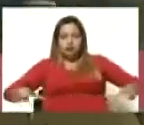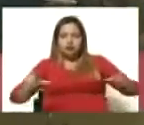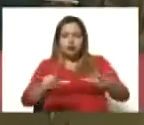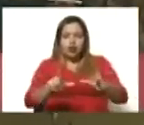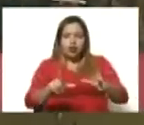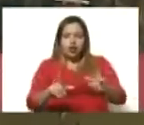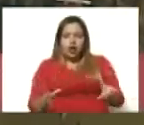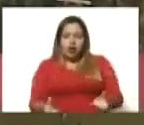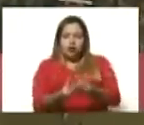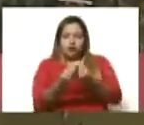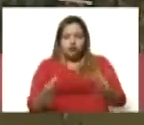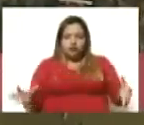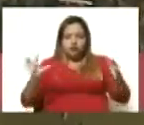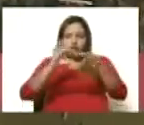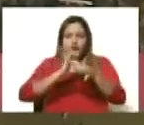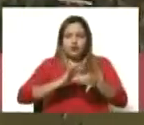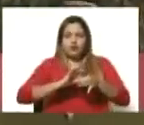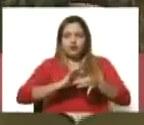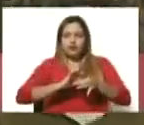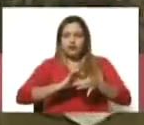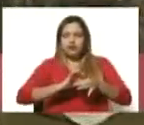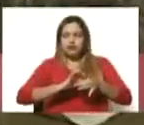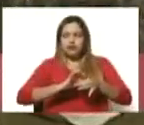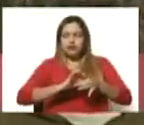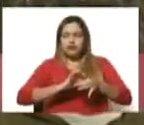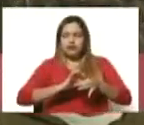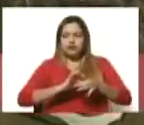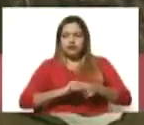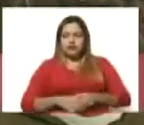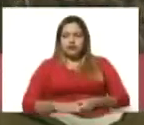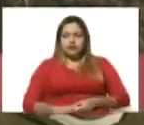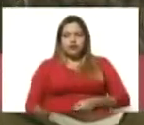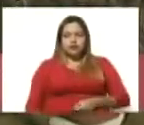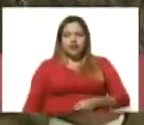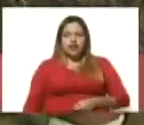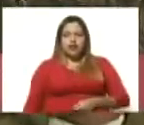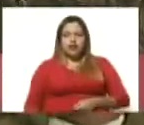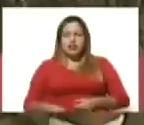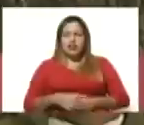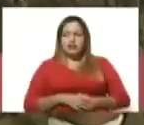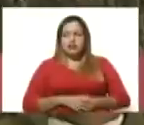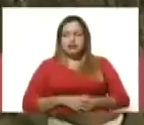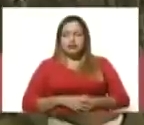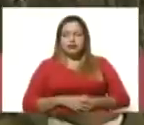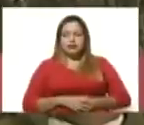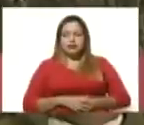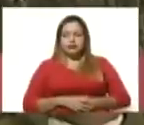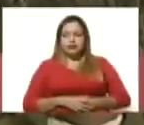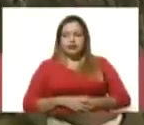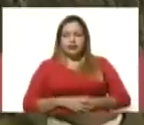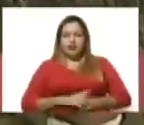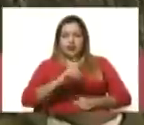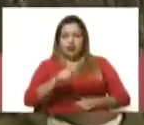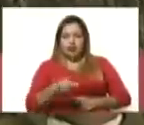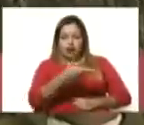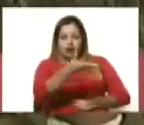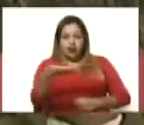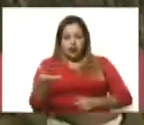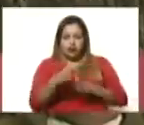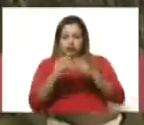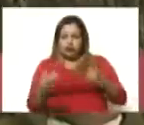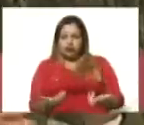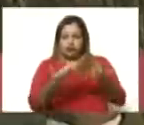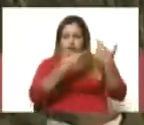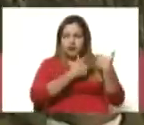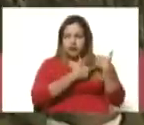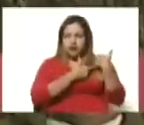la articulación de los señores generales, un general por cada sector, y que con ellos todos los sectores, todas las